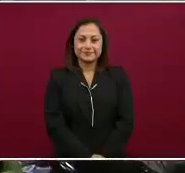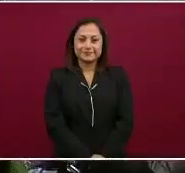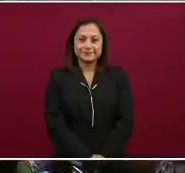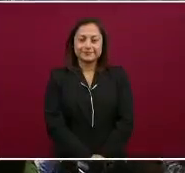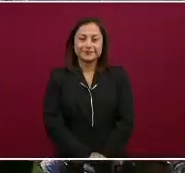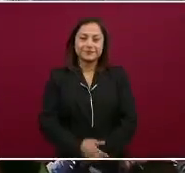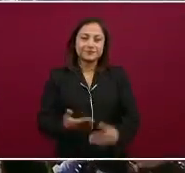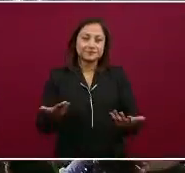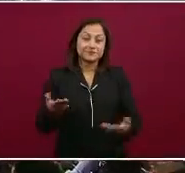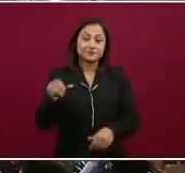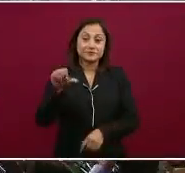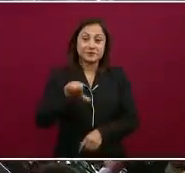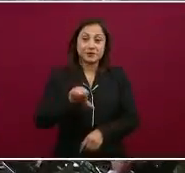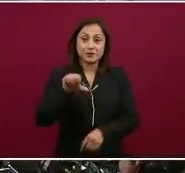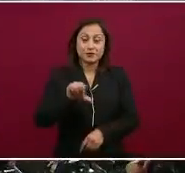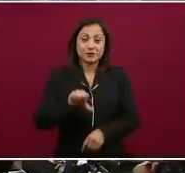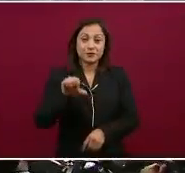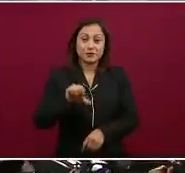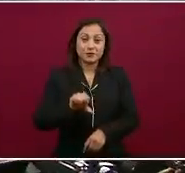Pues el día de hoy, por